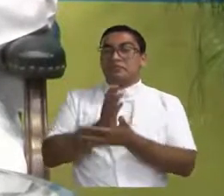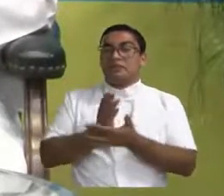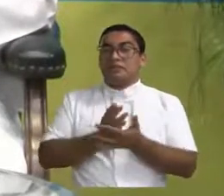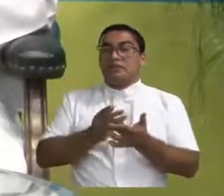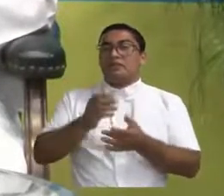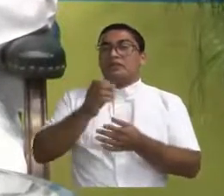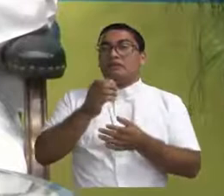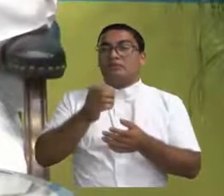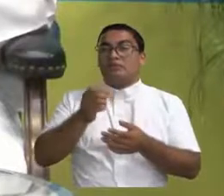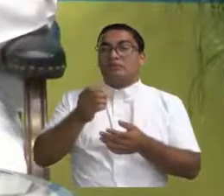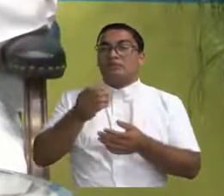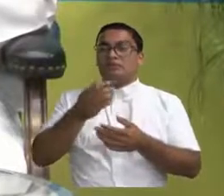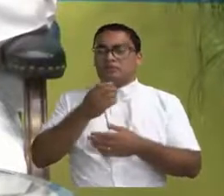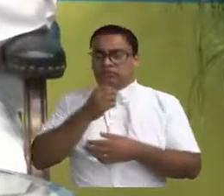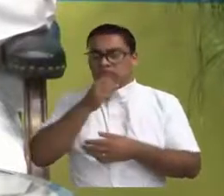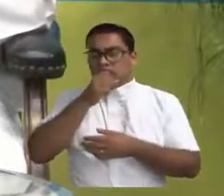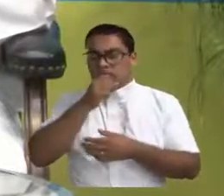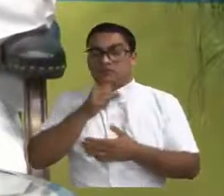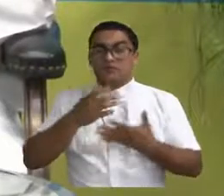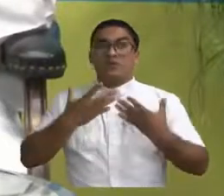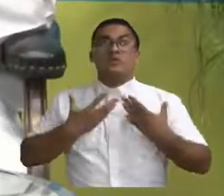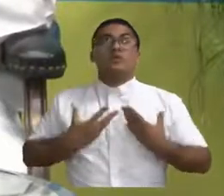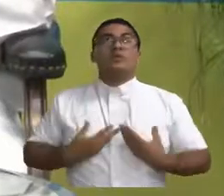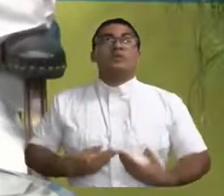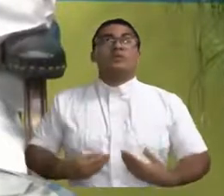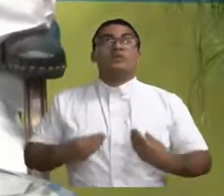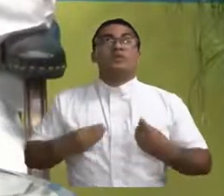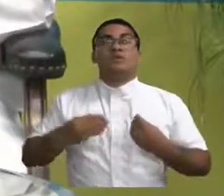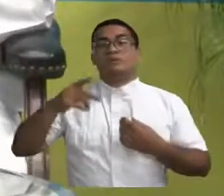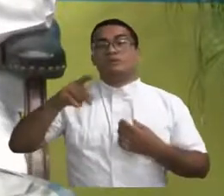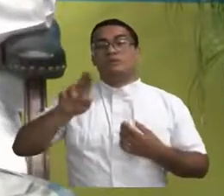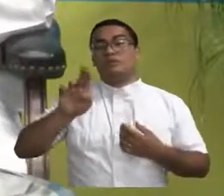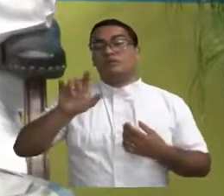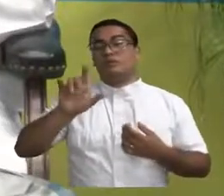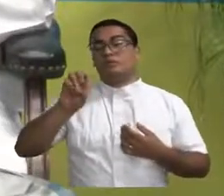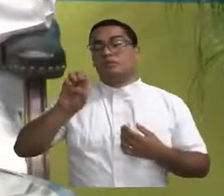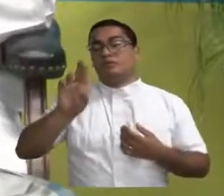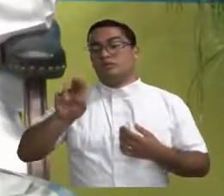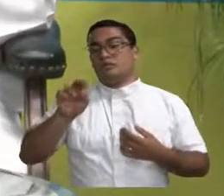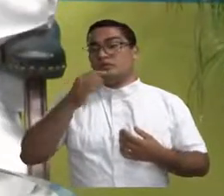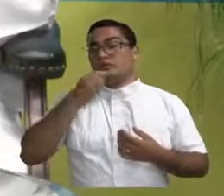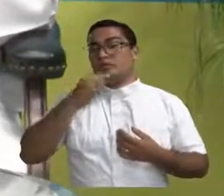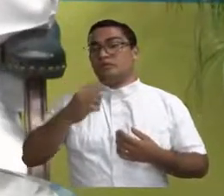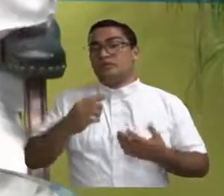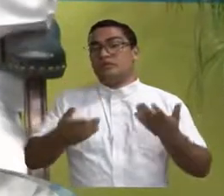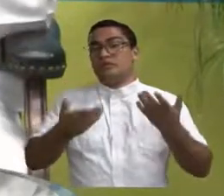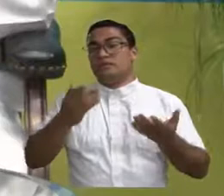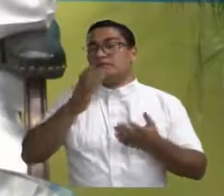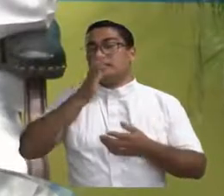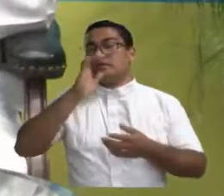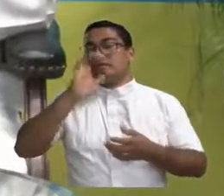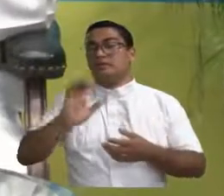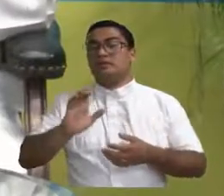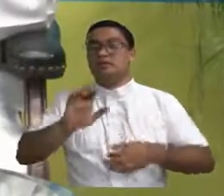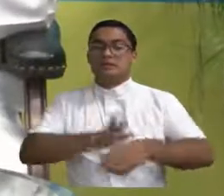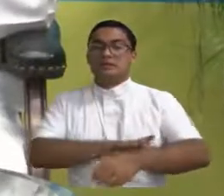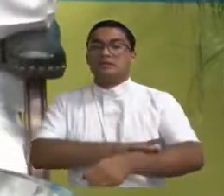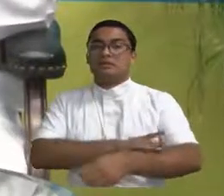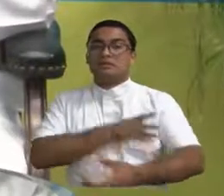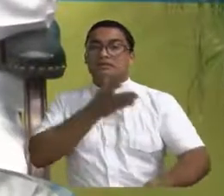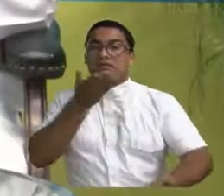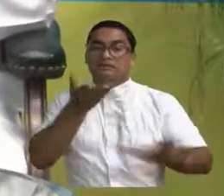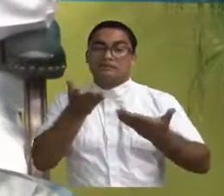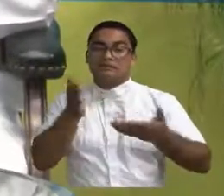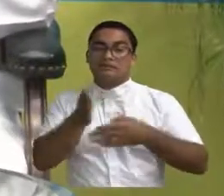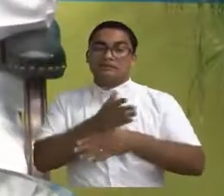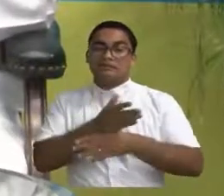las atípicas, que esas sí nos causan temor porque son niños de que no están con la sintomatología florida, como